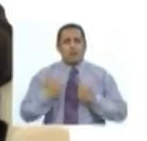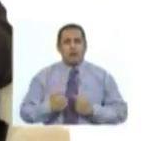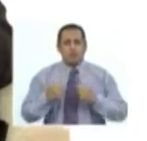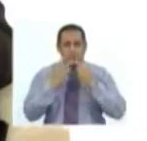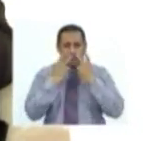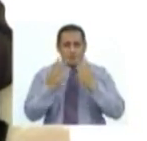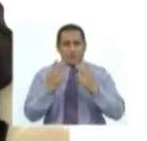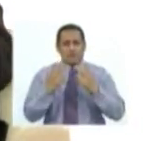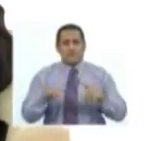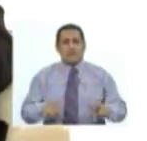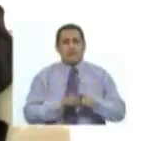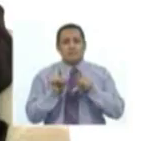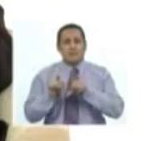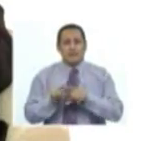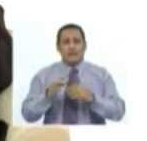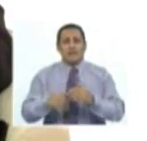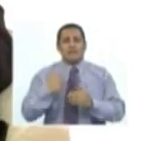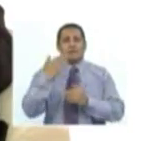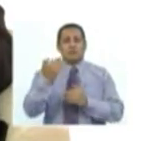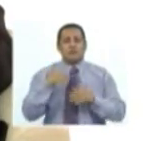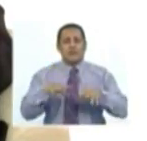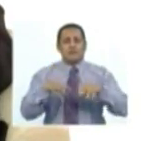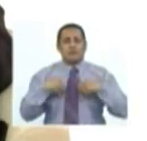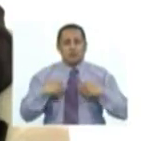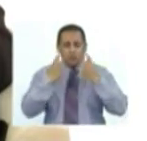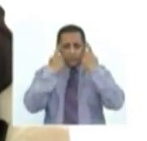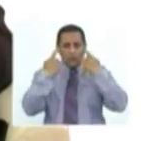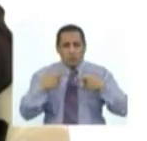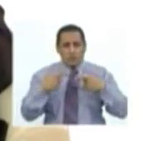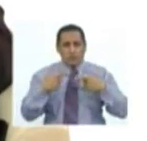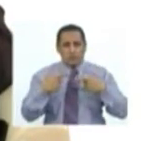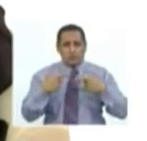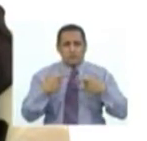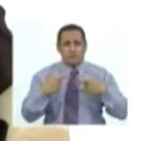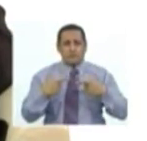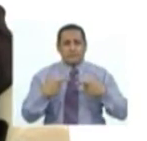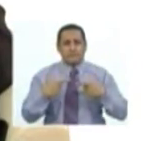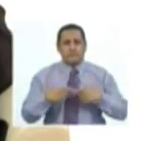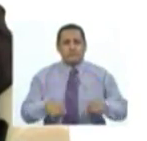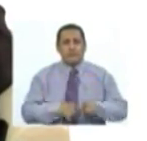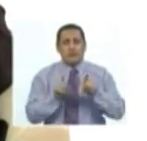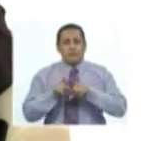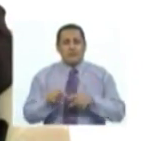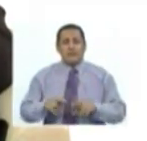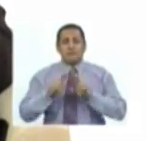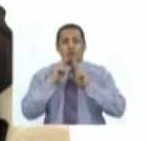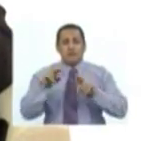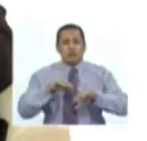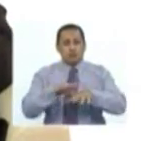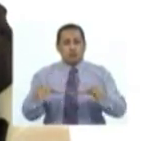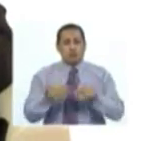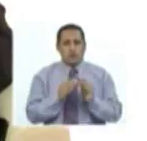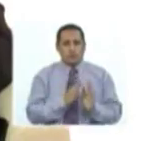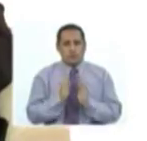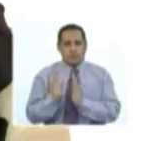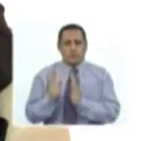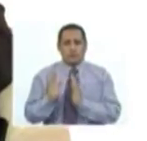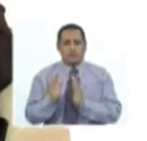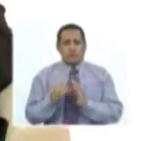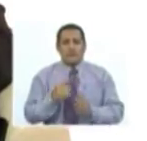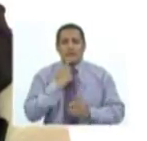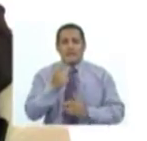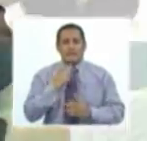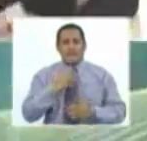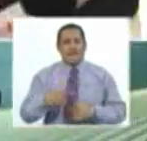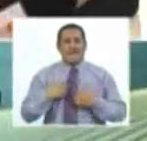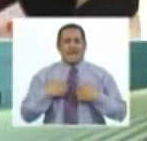reunidos y que luego se tomen los acuerdos correspondientes, a través claro, de este procedimiento deliberativo, que ¿no? era la queja